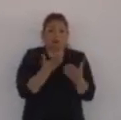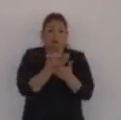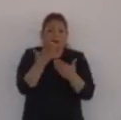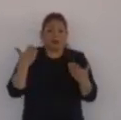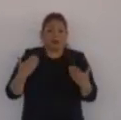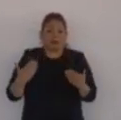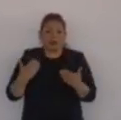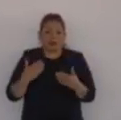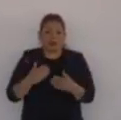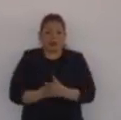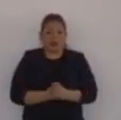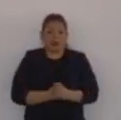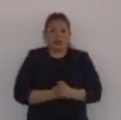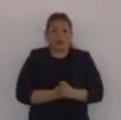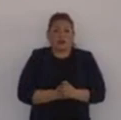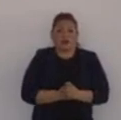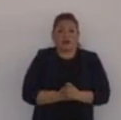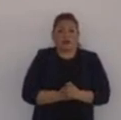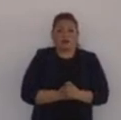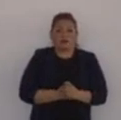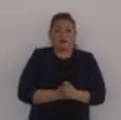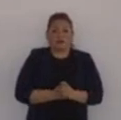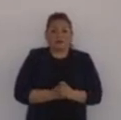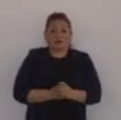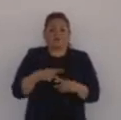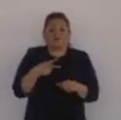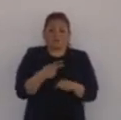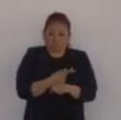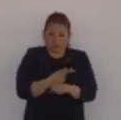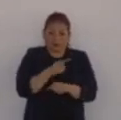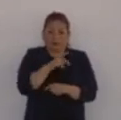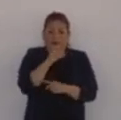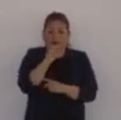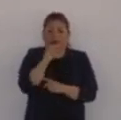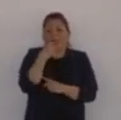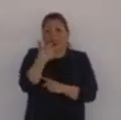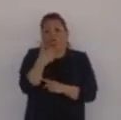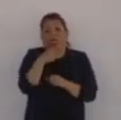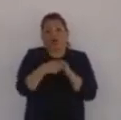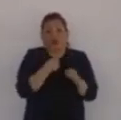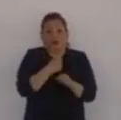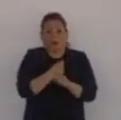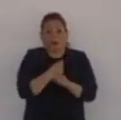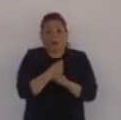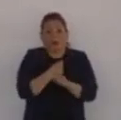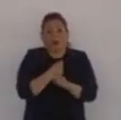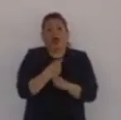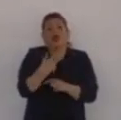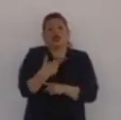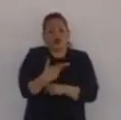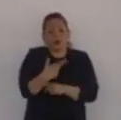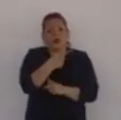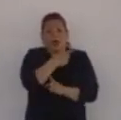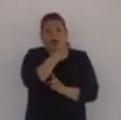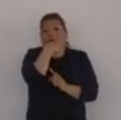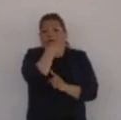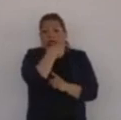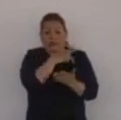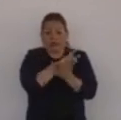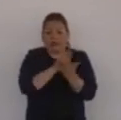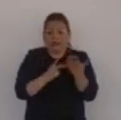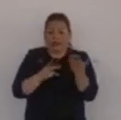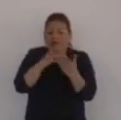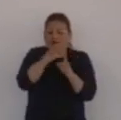antes de lo que venía sucediendo, que era de 68 años. Y también él presentó un